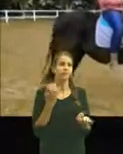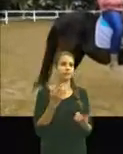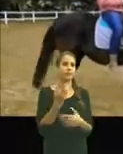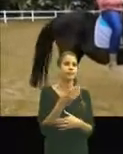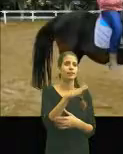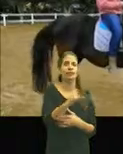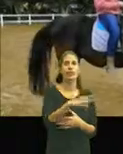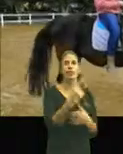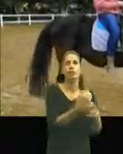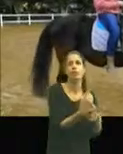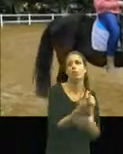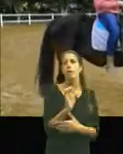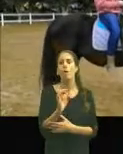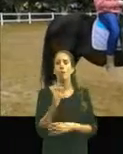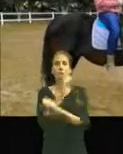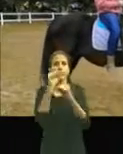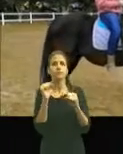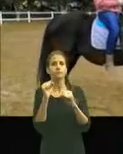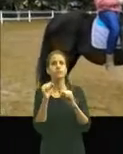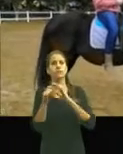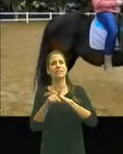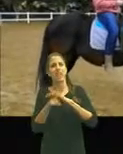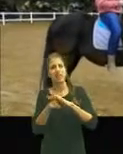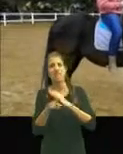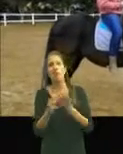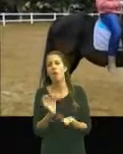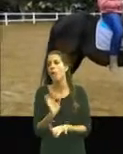autismo o con retraso moderativo o con diferentes